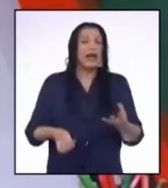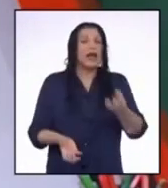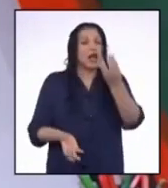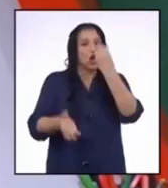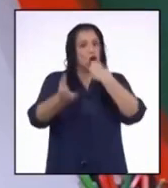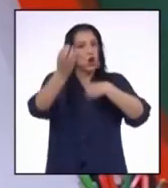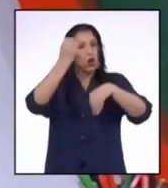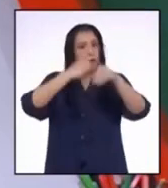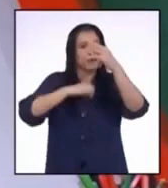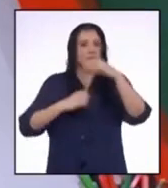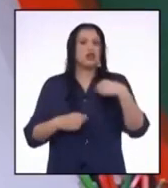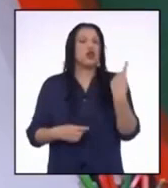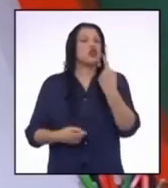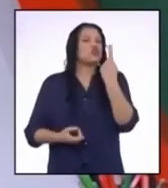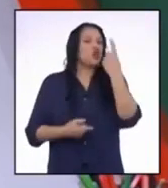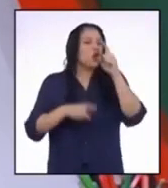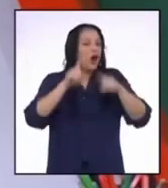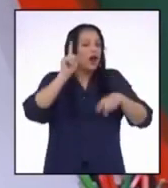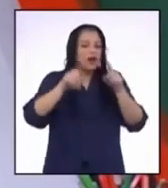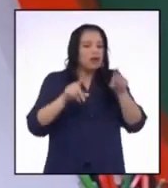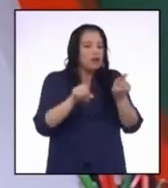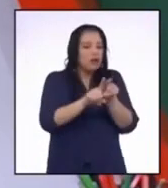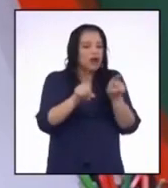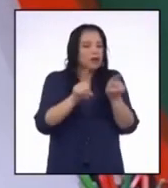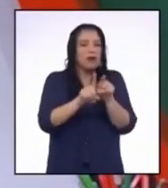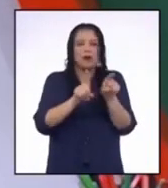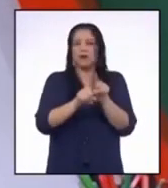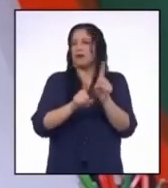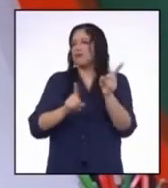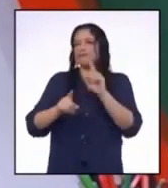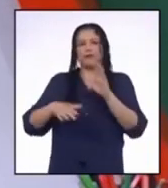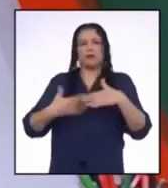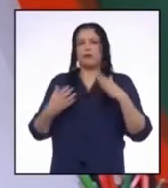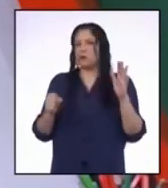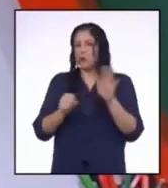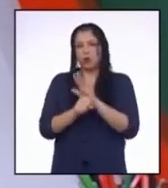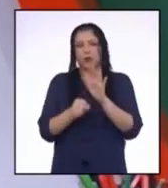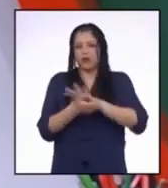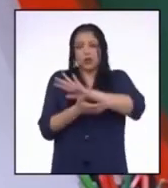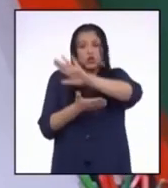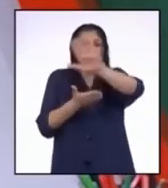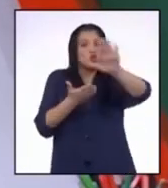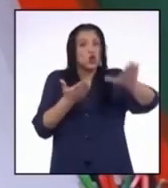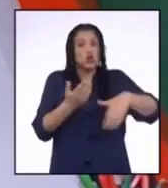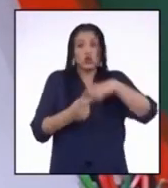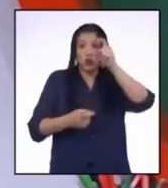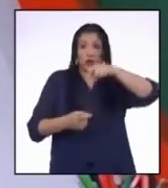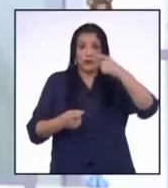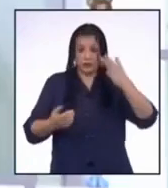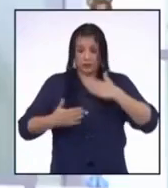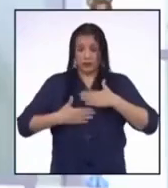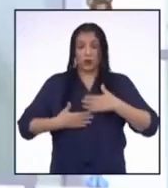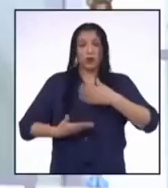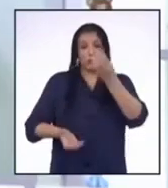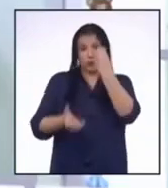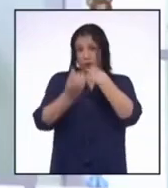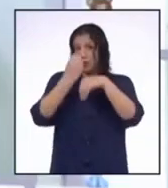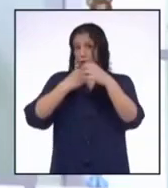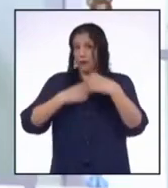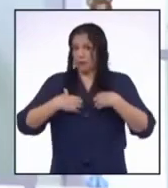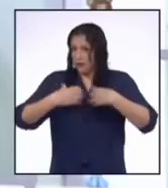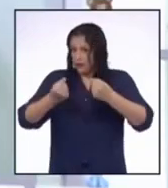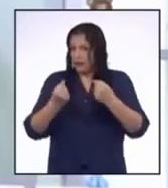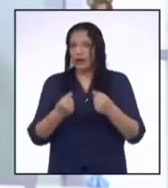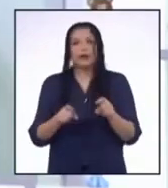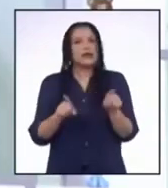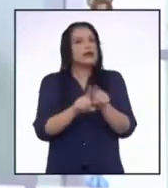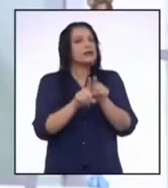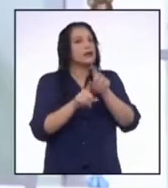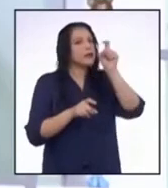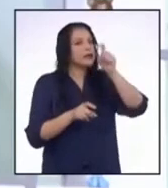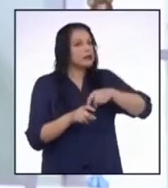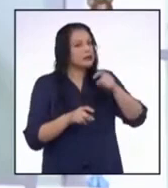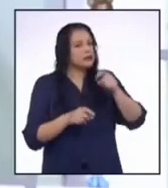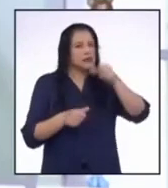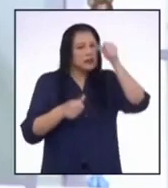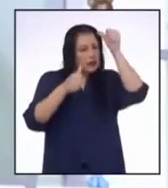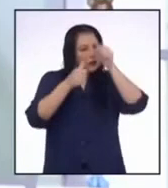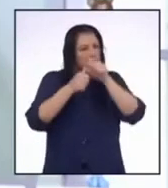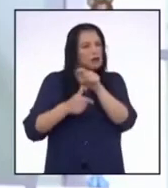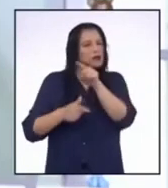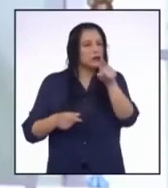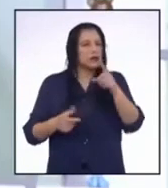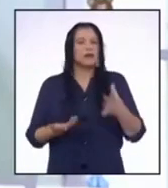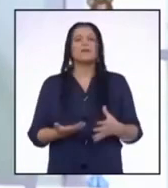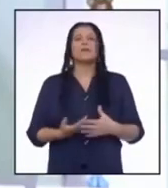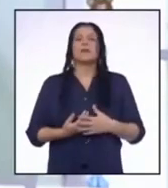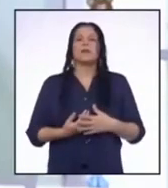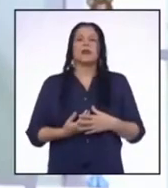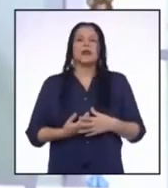consumiendo todo el tiempo solo algunos alimentos, no podemos cubrir la variedad de lo que requiere nuestro organismo. Y también es necesario recordarles que